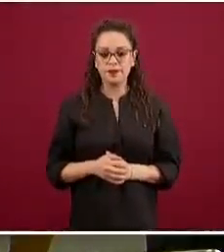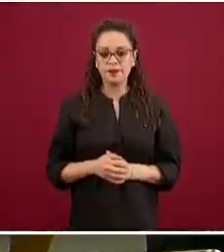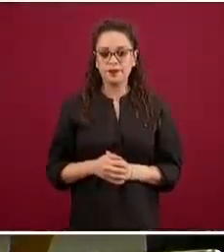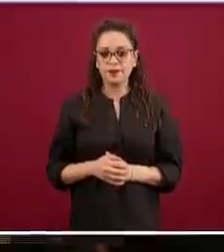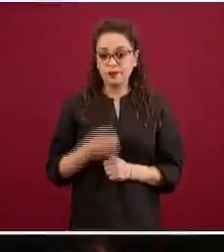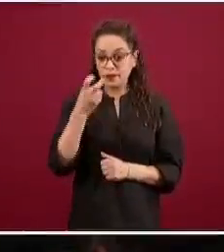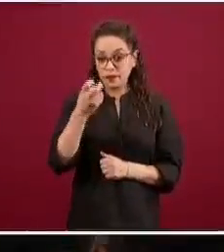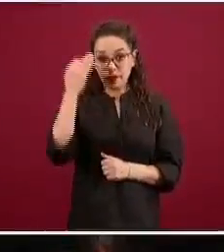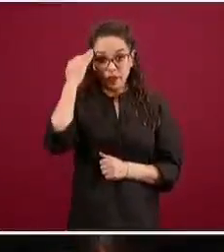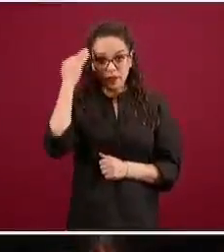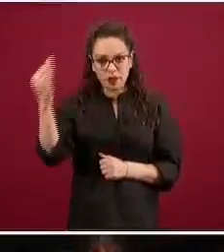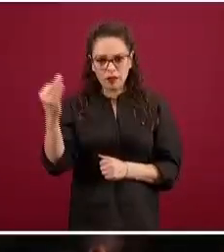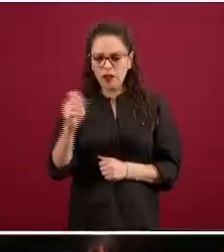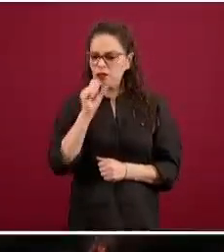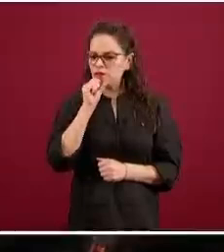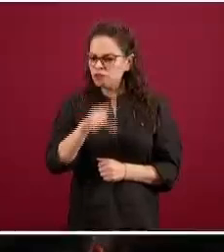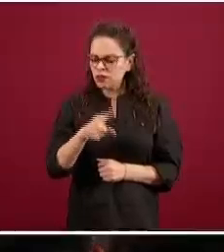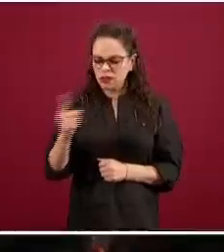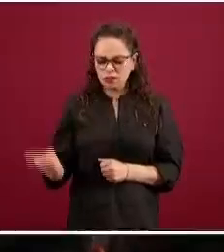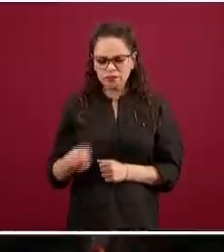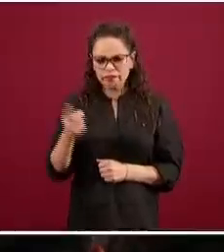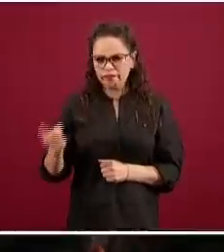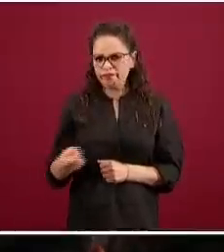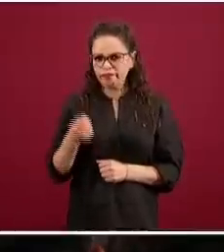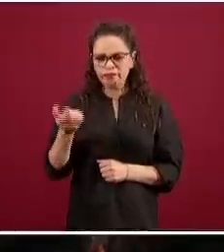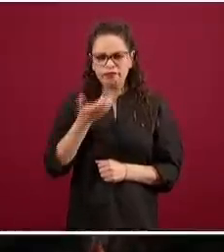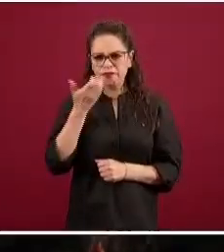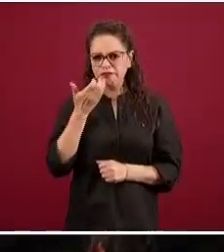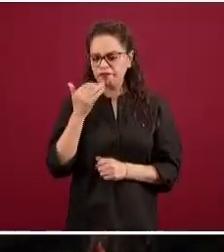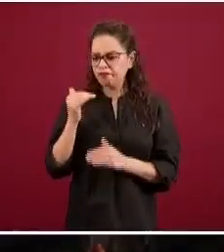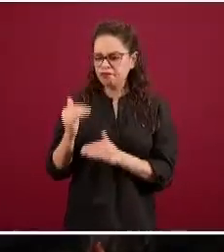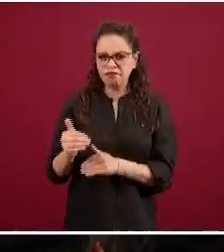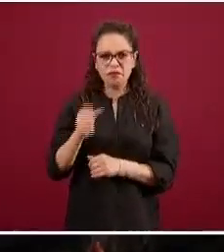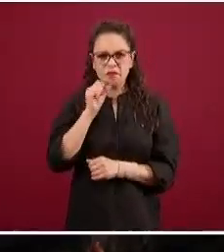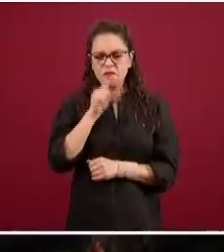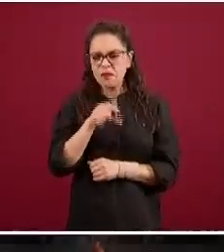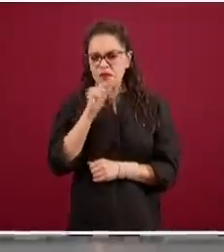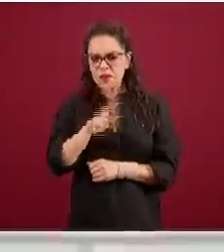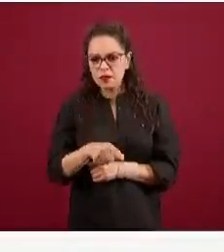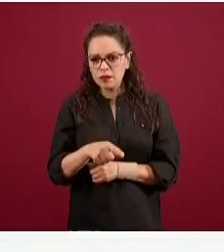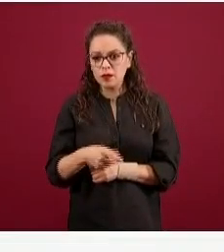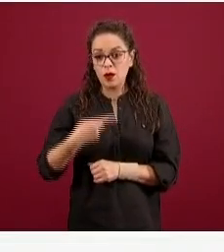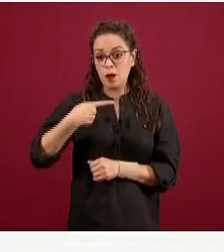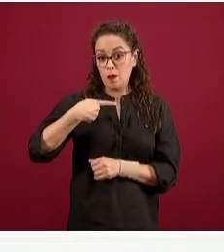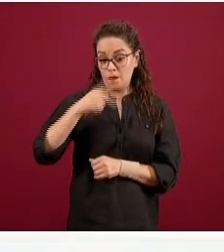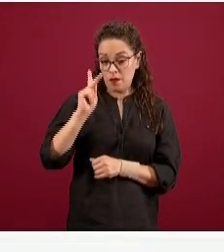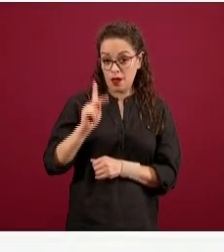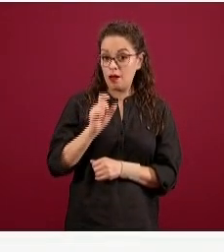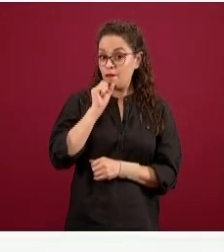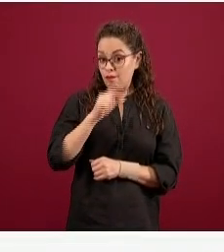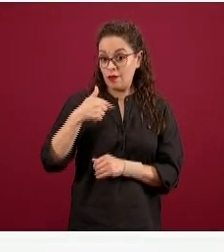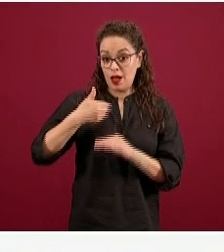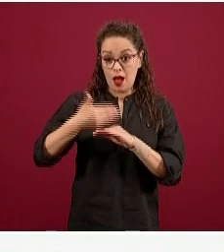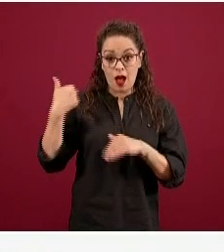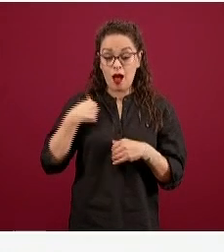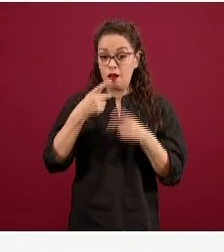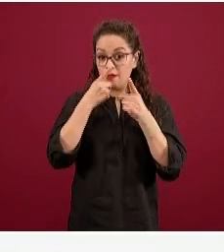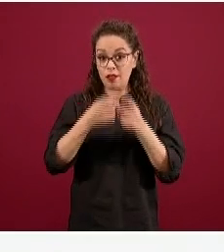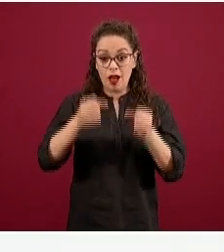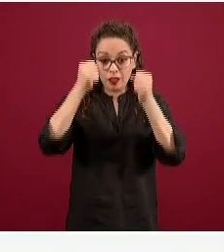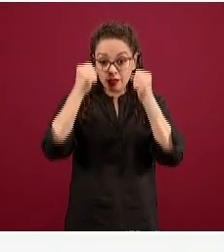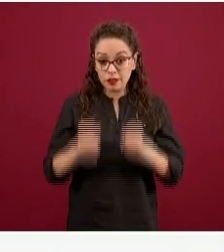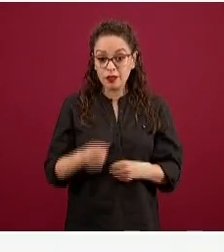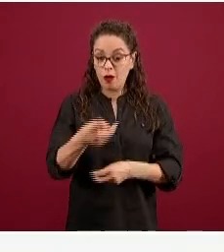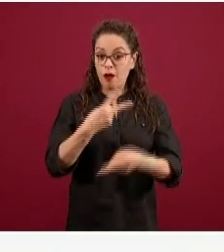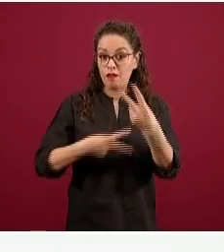Pero, doble contra sencillo, así como garanticé que iba a llegar el coronavirus, garantizo que esto va a